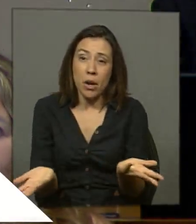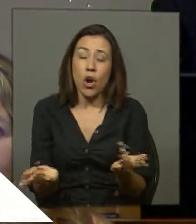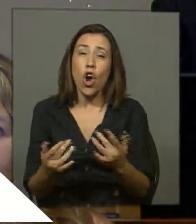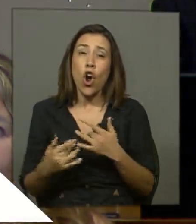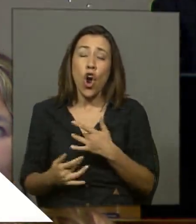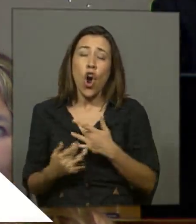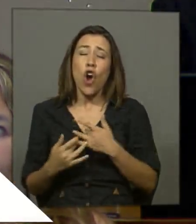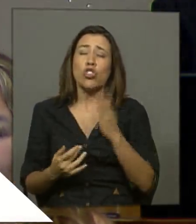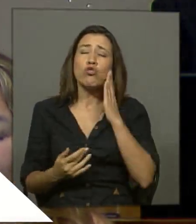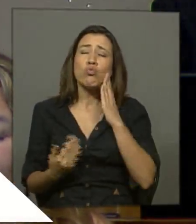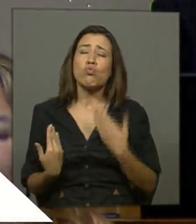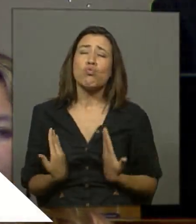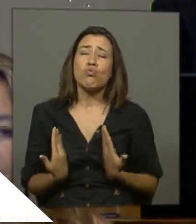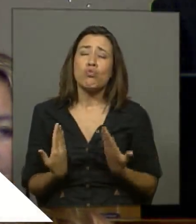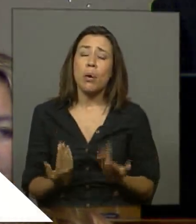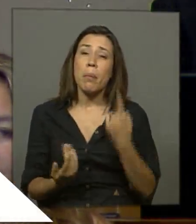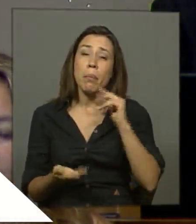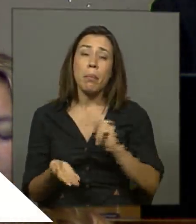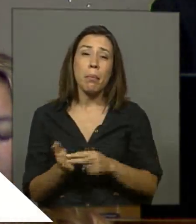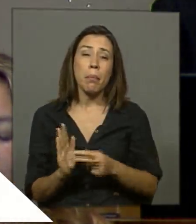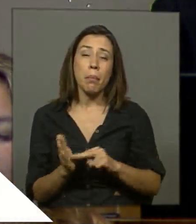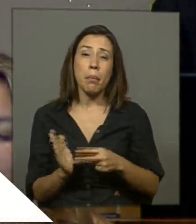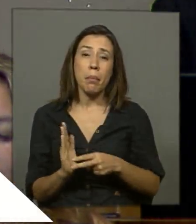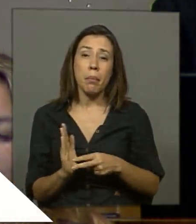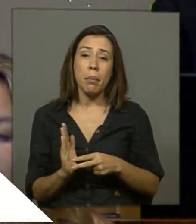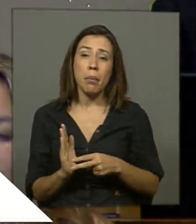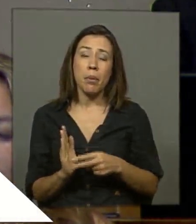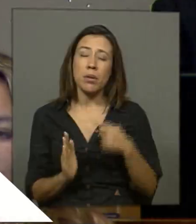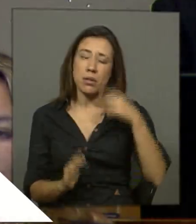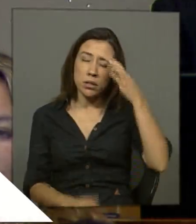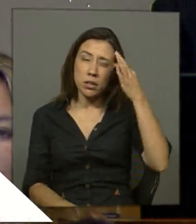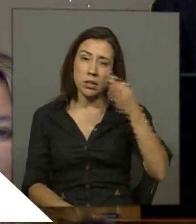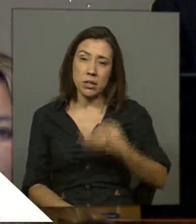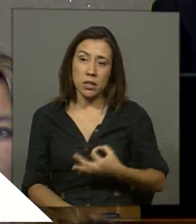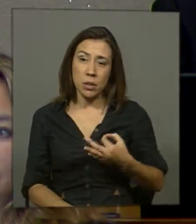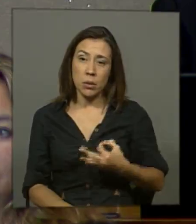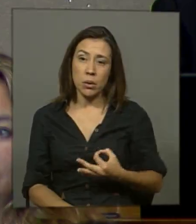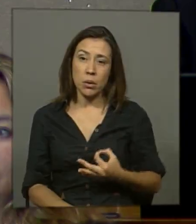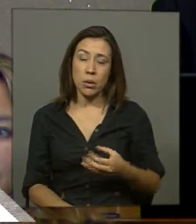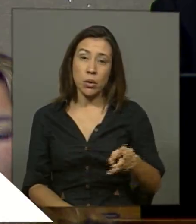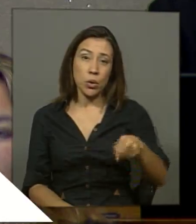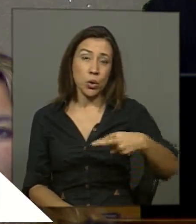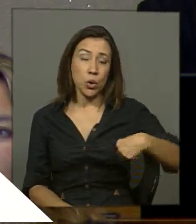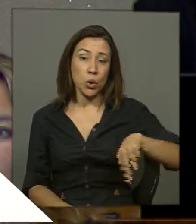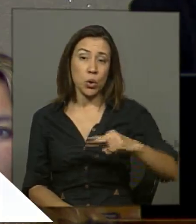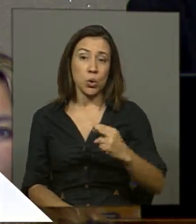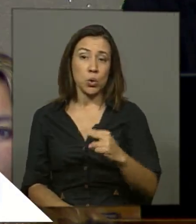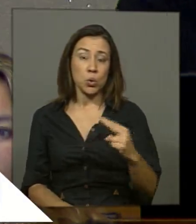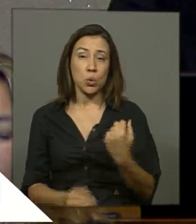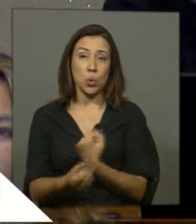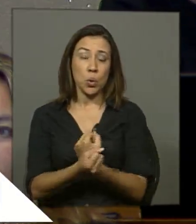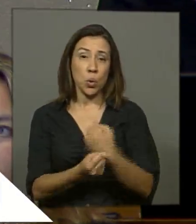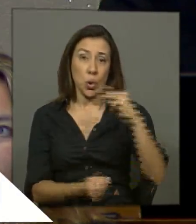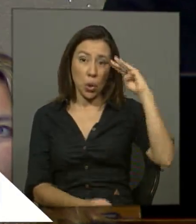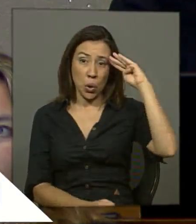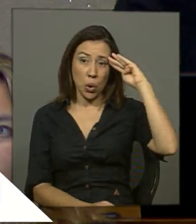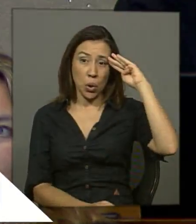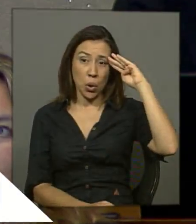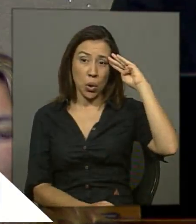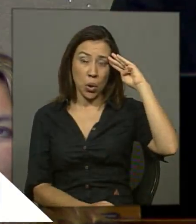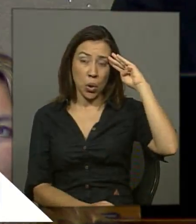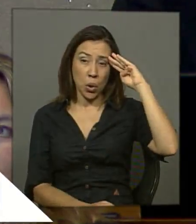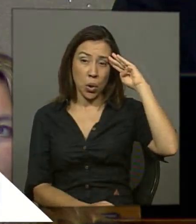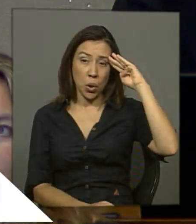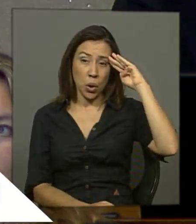corazón muy generoso pero el problema que no me cae ninguna duda que sus propios carabineros